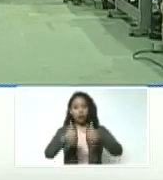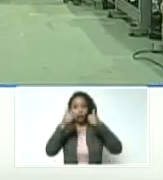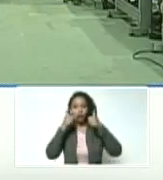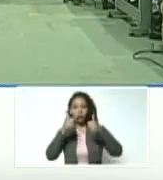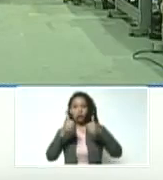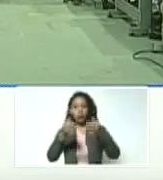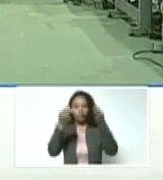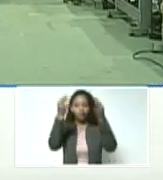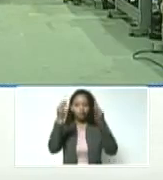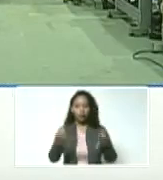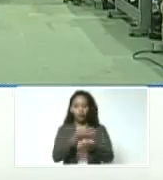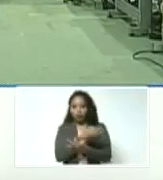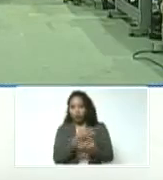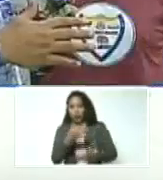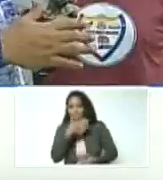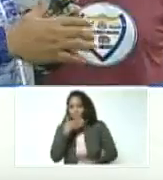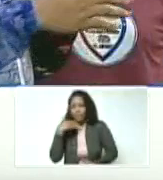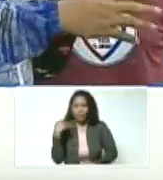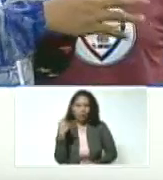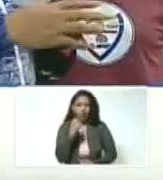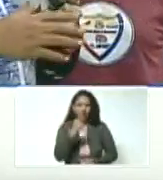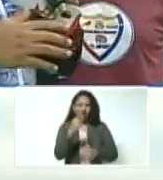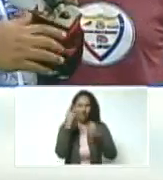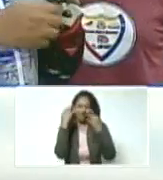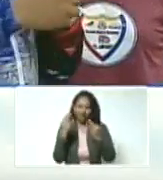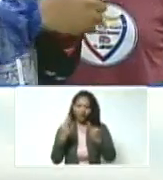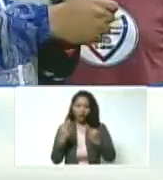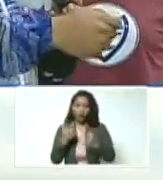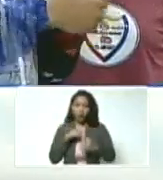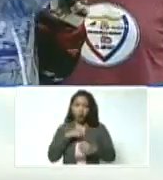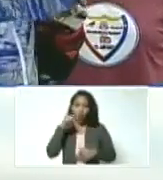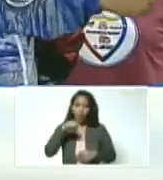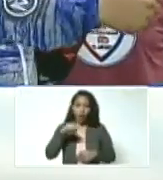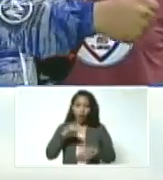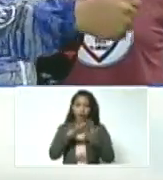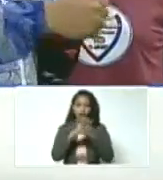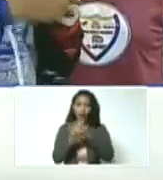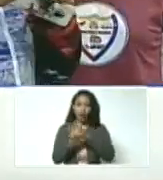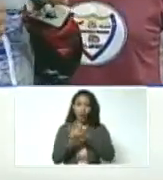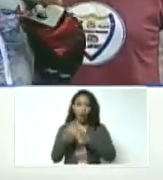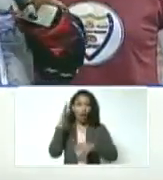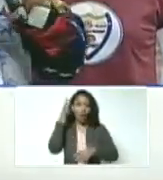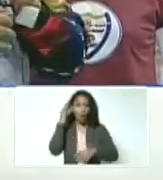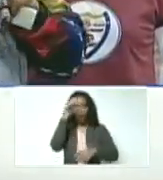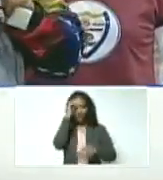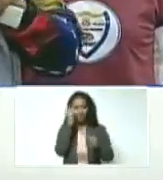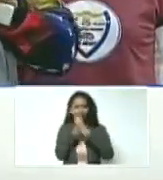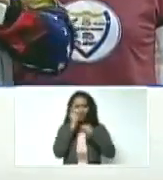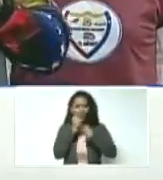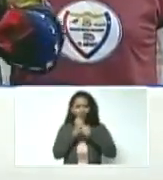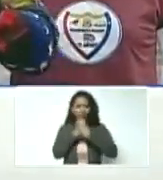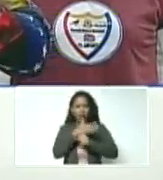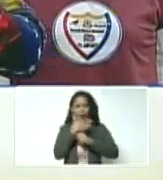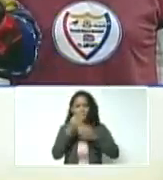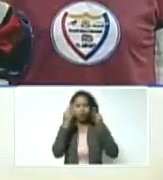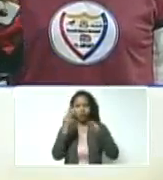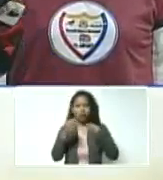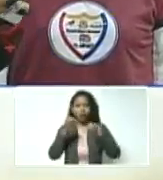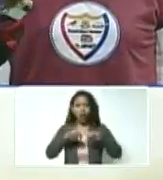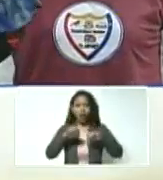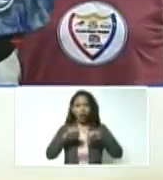calidad, de las mejores. Y nosotros, por supuesto, nos encontramos aquí en el barrio con las mujeres que trabajan en la mejor calidad para